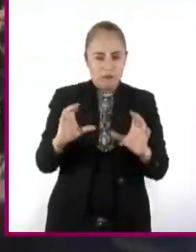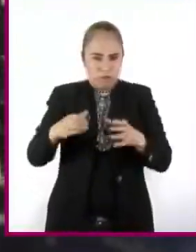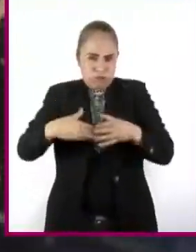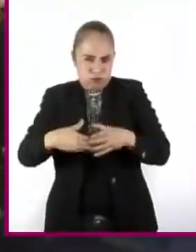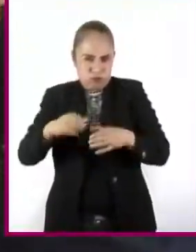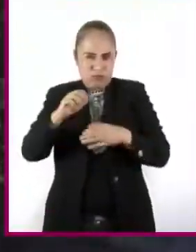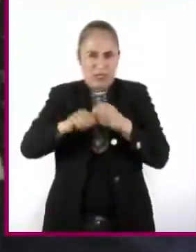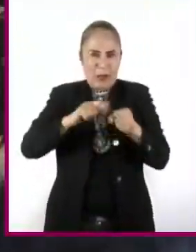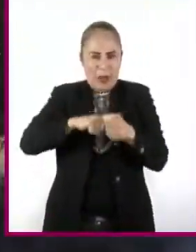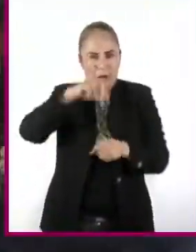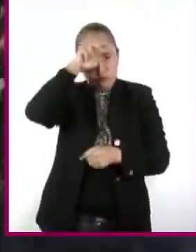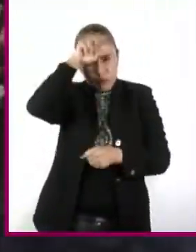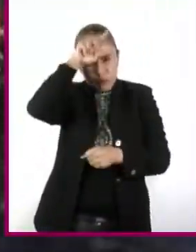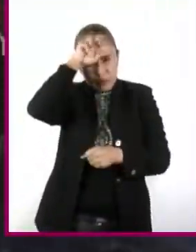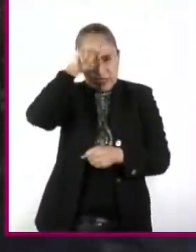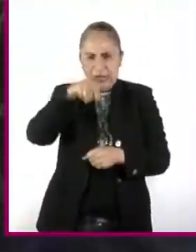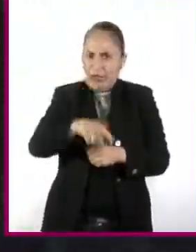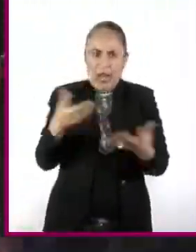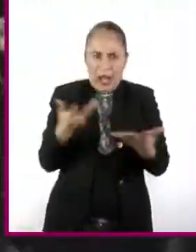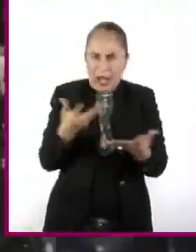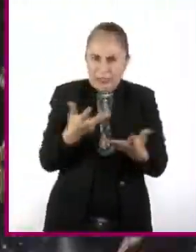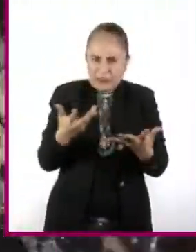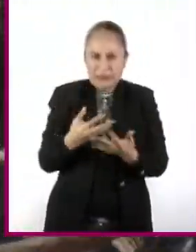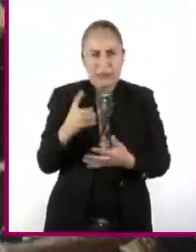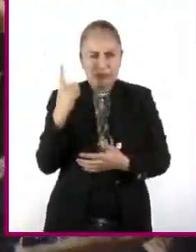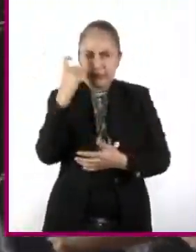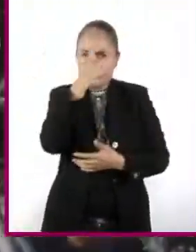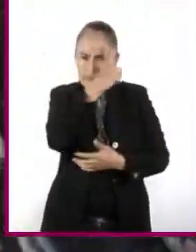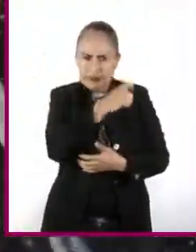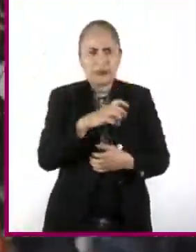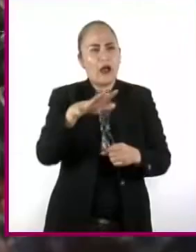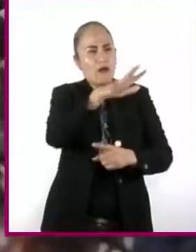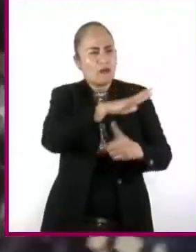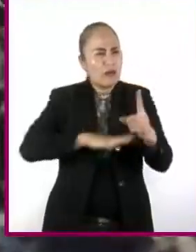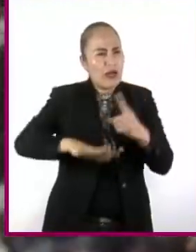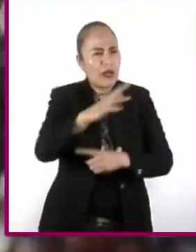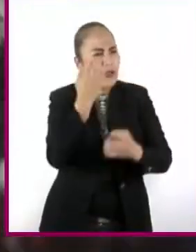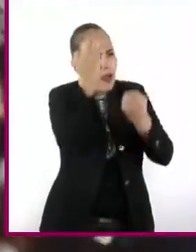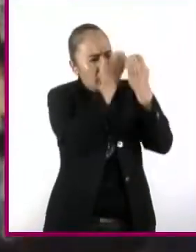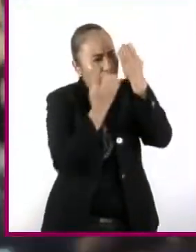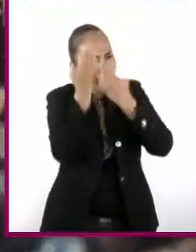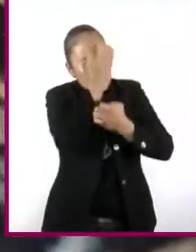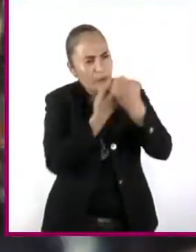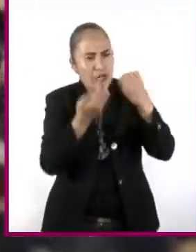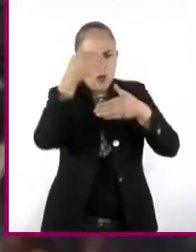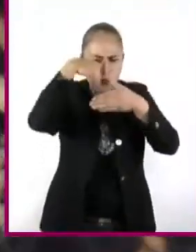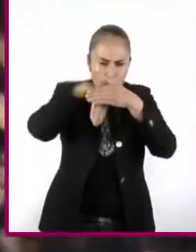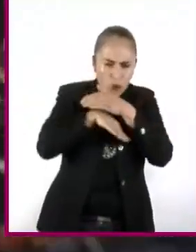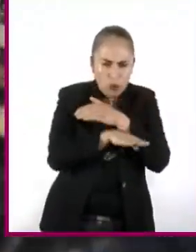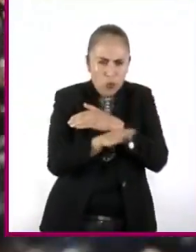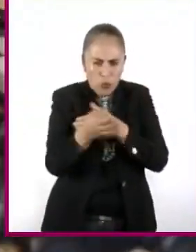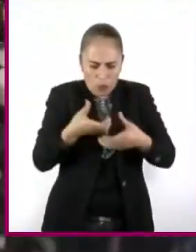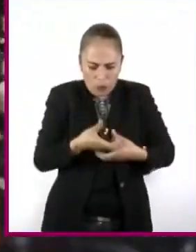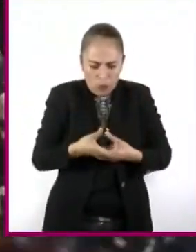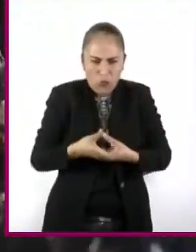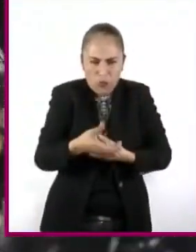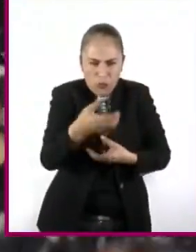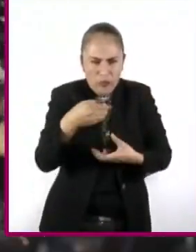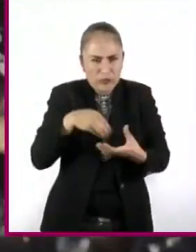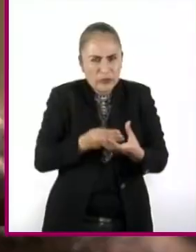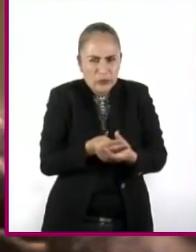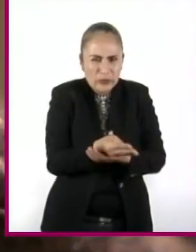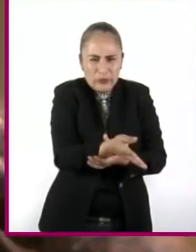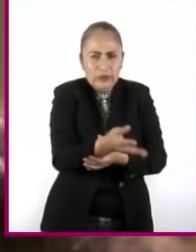muy complejas, por ejemplo, explorar el entorno, construir túneles o escoger la fuente de alimentos entre